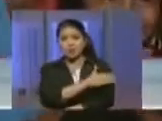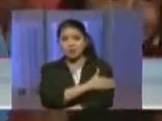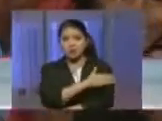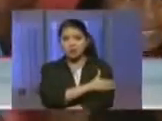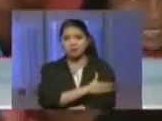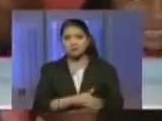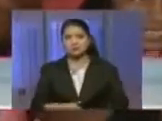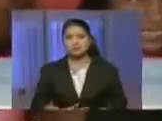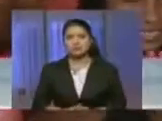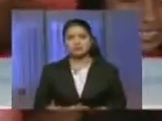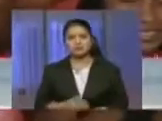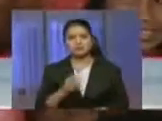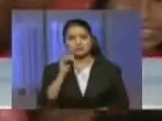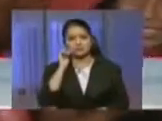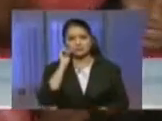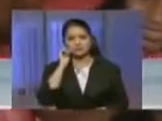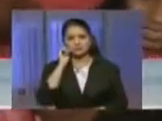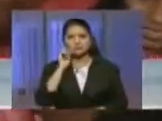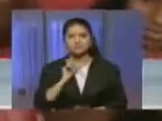paz